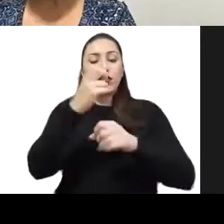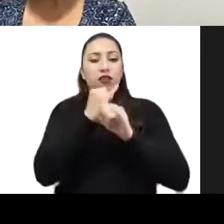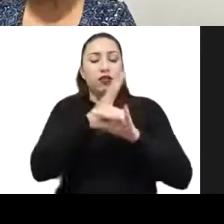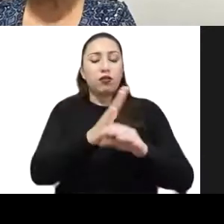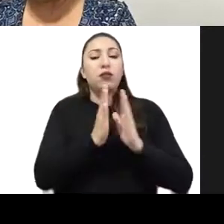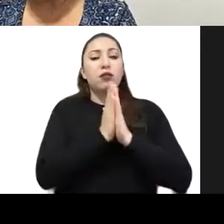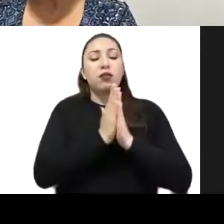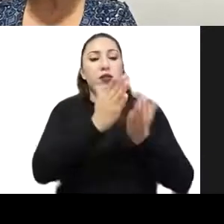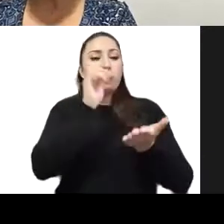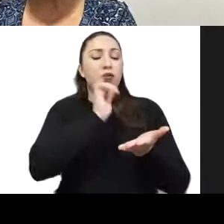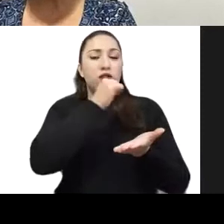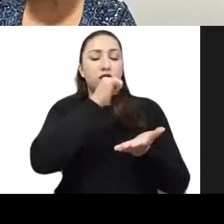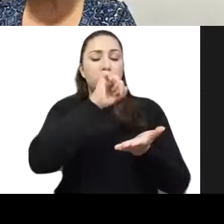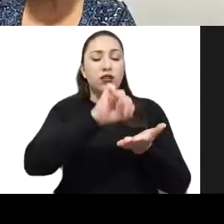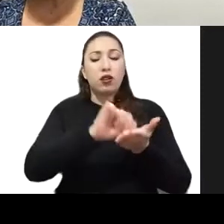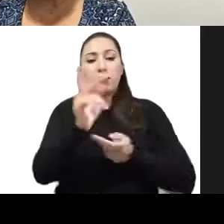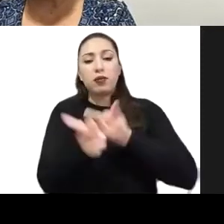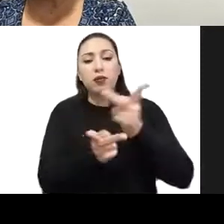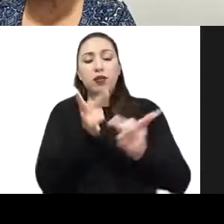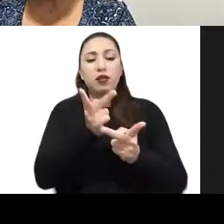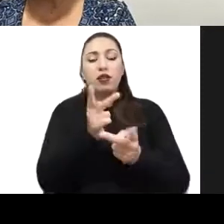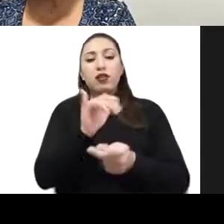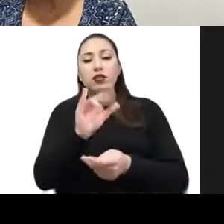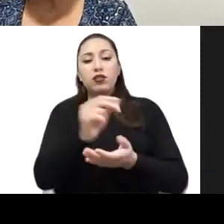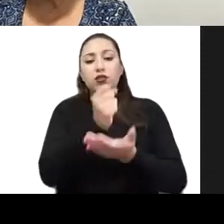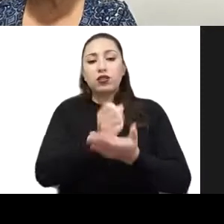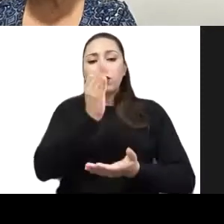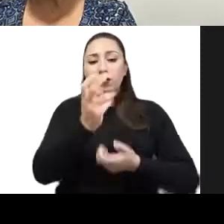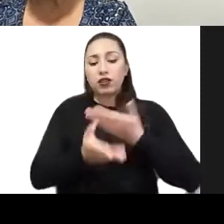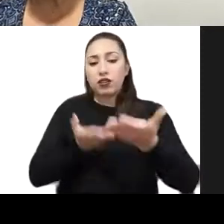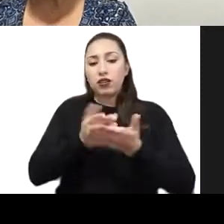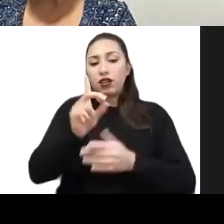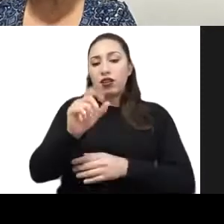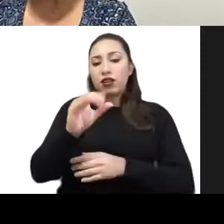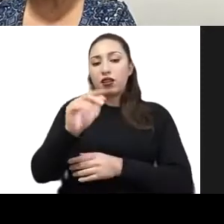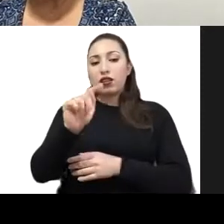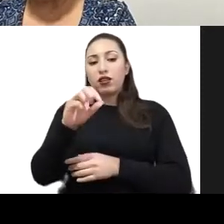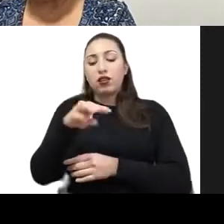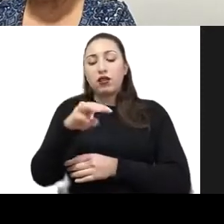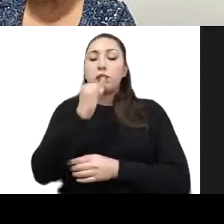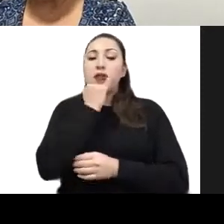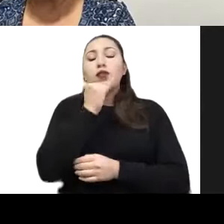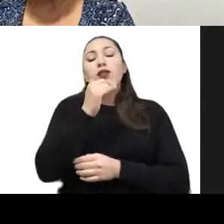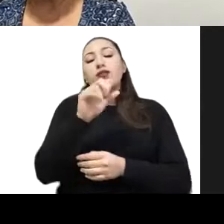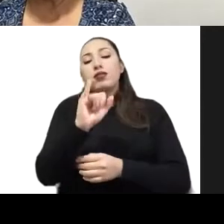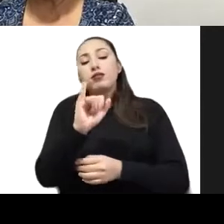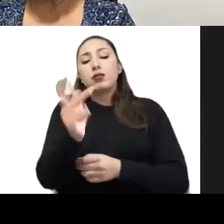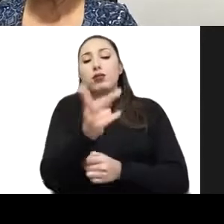la secretaría consulte a las diputadas y diputados si es de dispensarse la lectura del mismo.